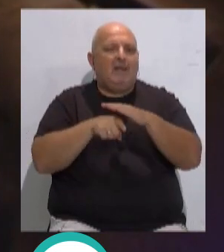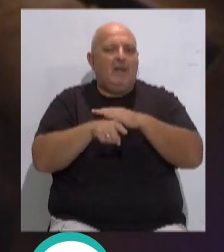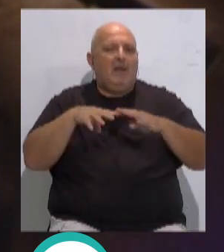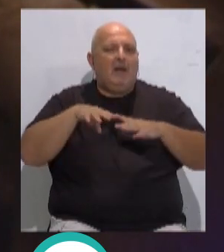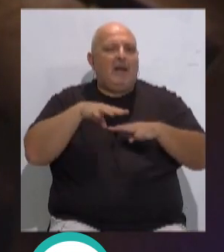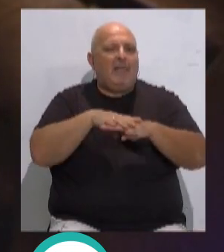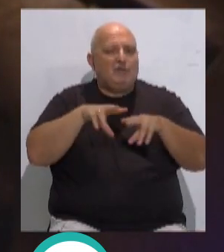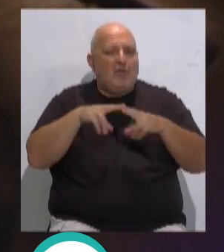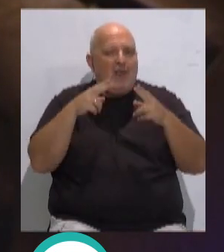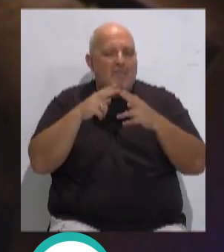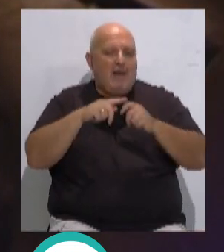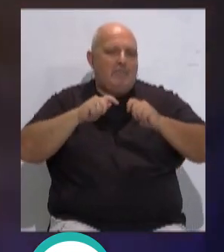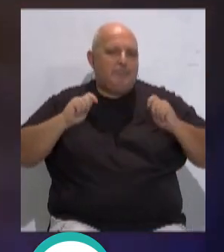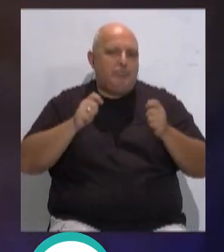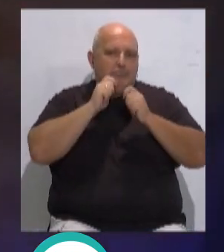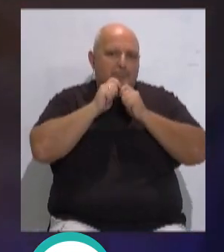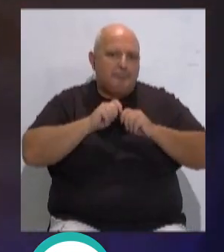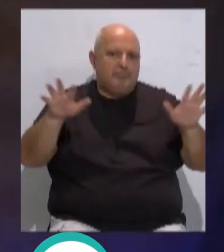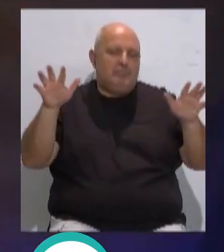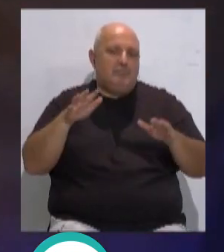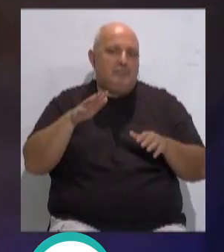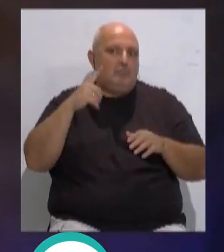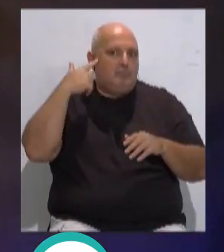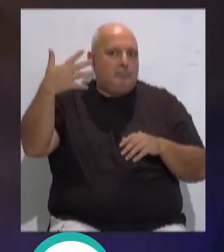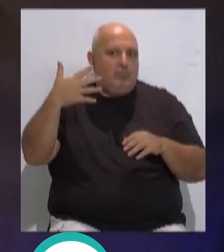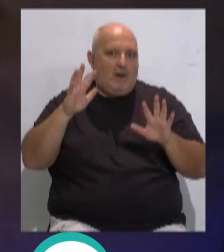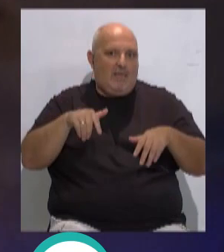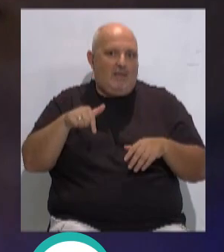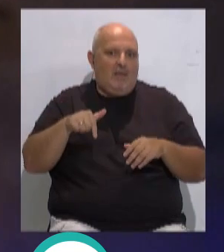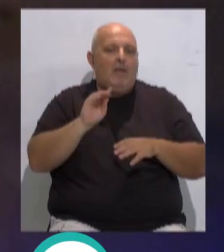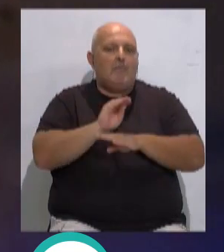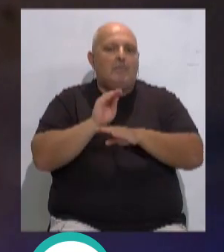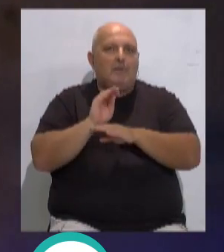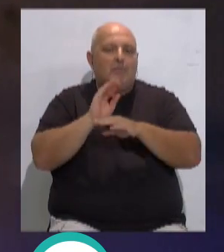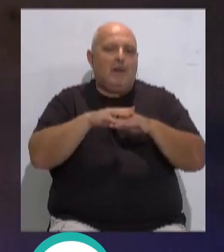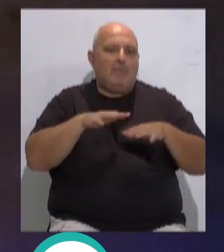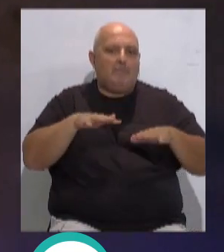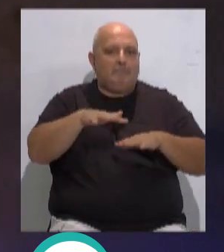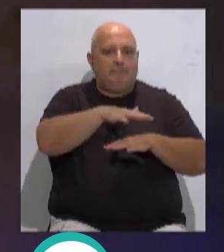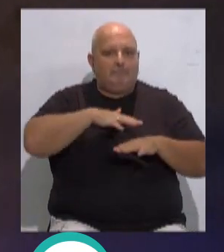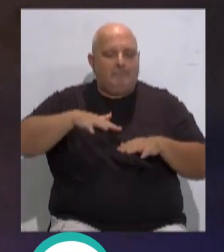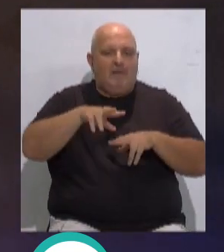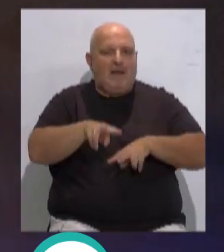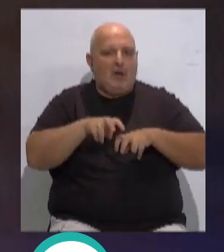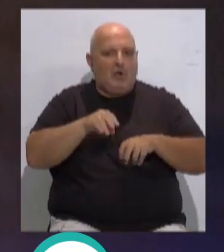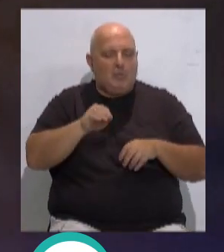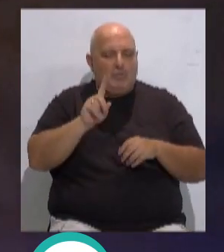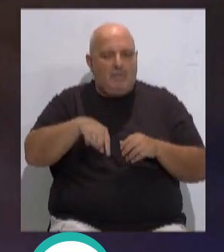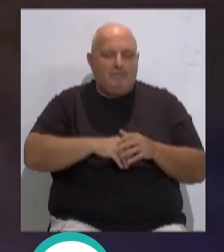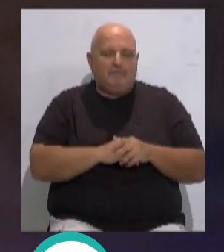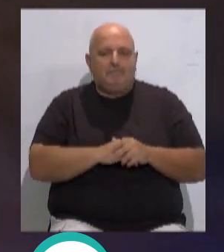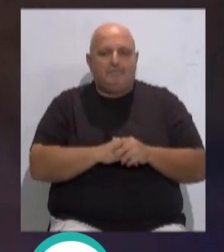redes sociales para la promoción de este bien patrimonial y se encargará del mantenimiento y consolidación de los restos